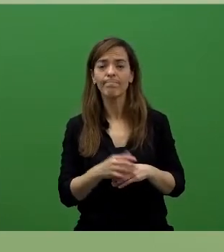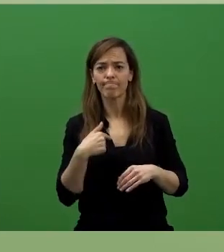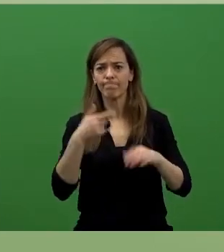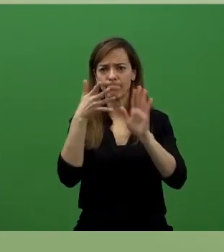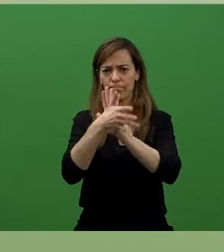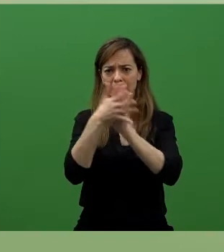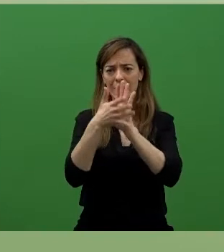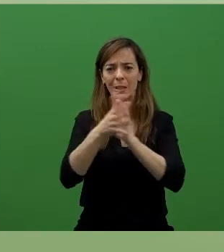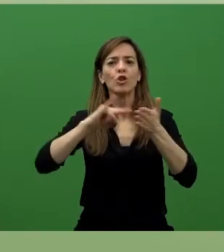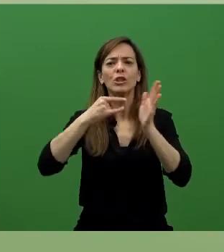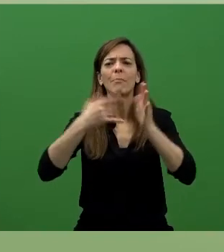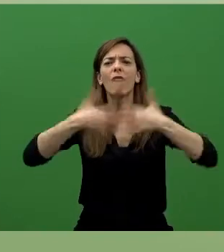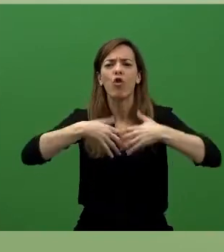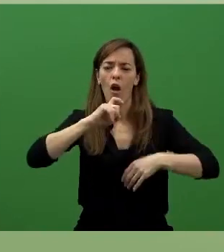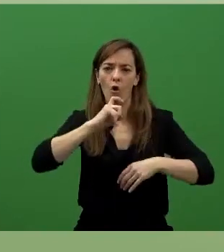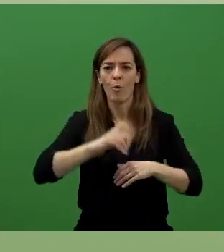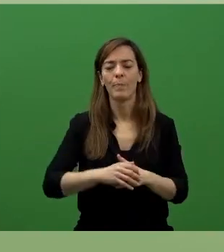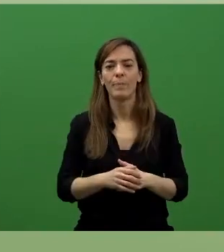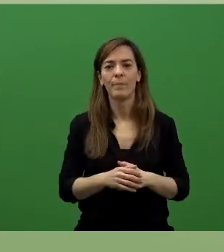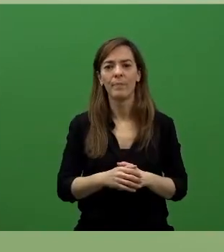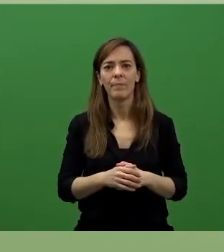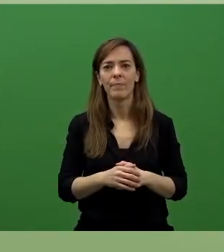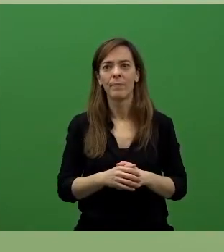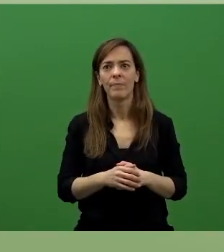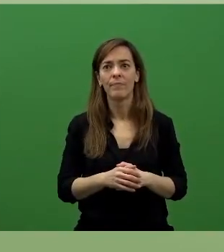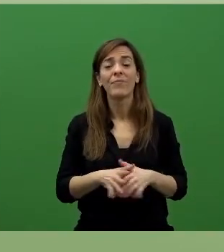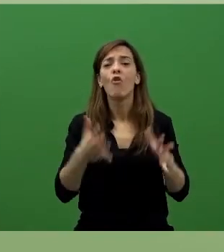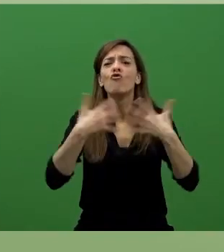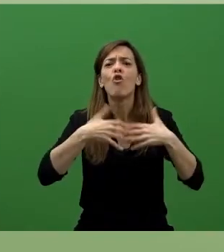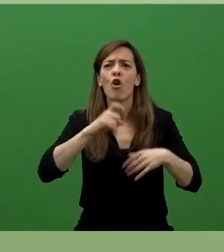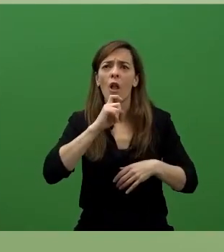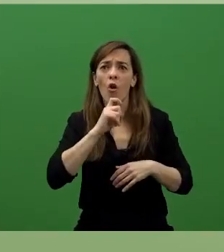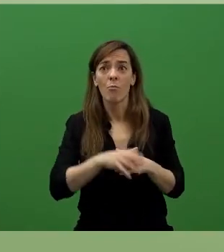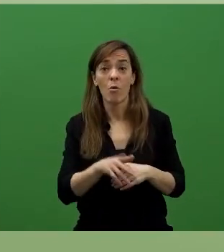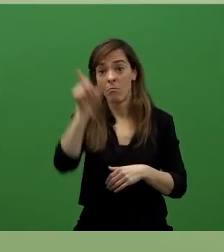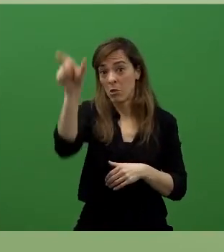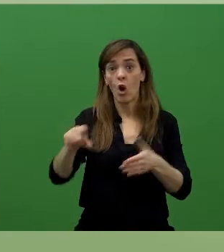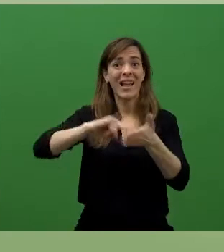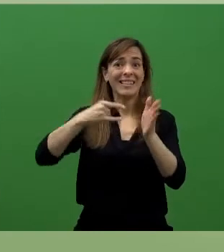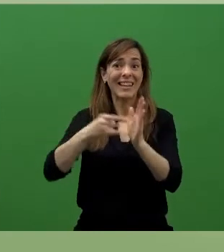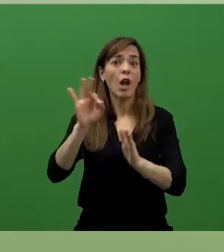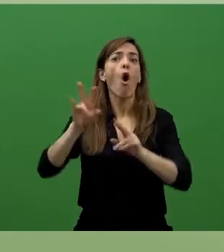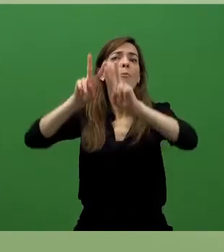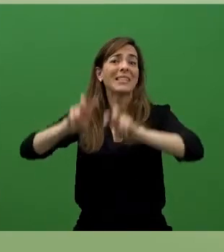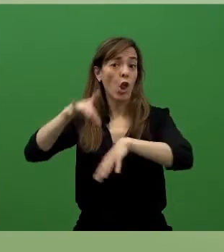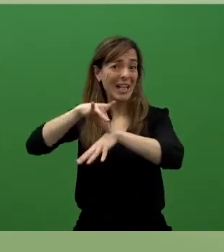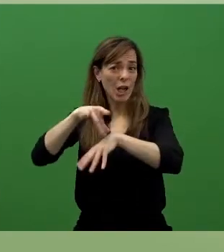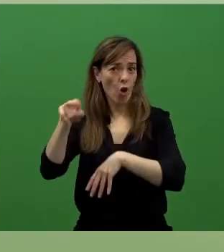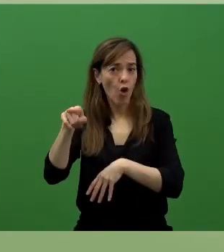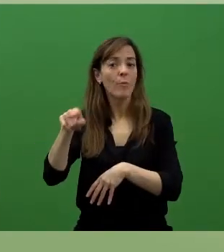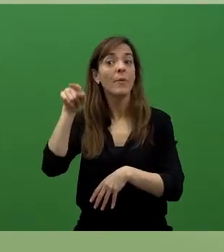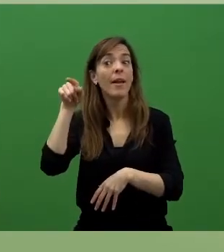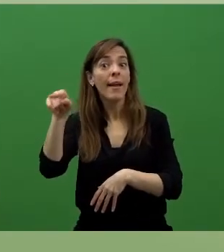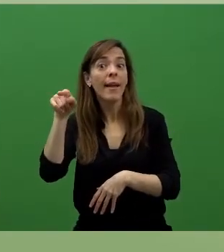cómo funciona el sistema, ¿vale? Básicamente funciona con un clínico o un investigador clínico que tiene